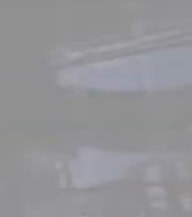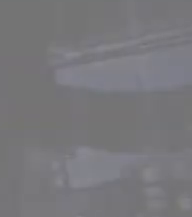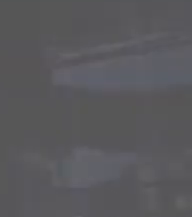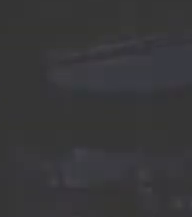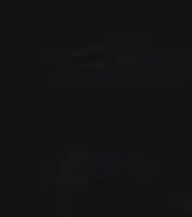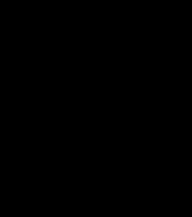¡Gracias! ¡Gracias!